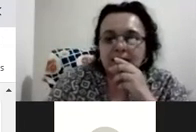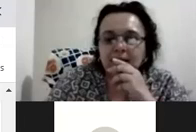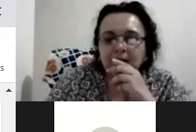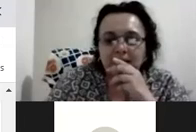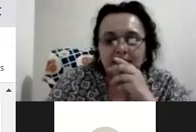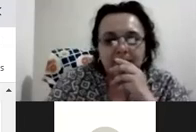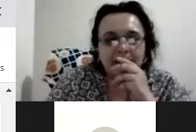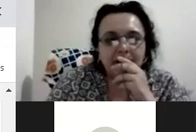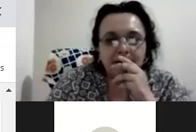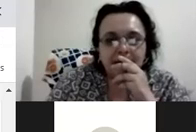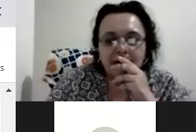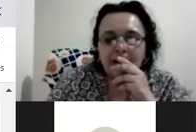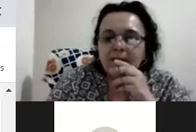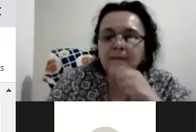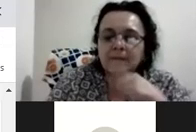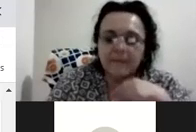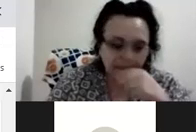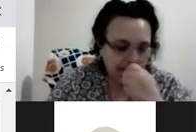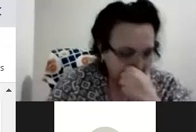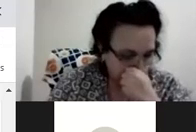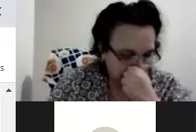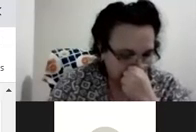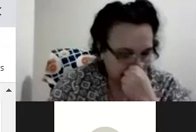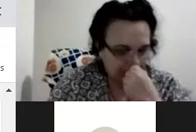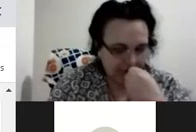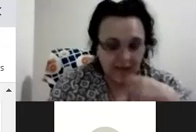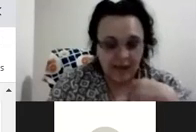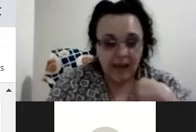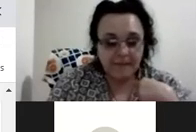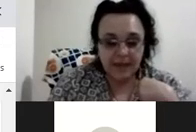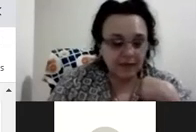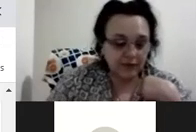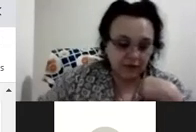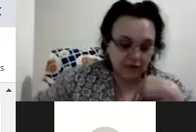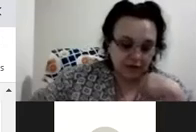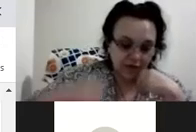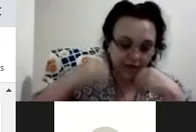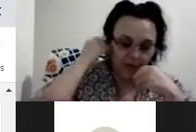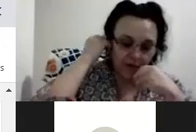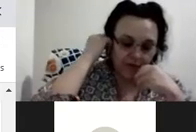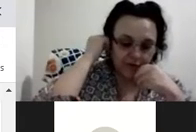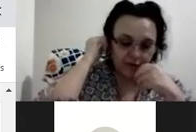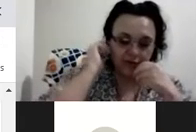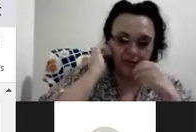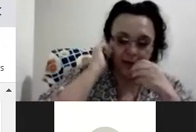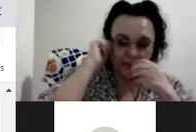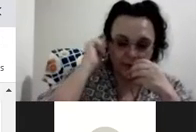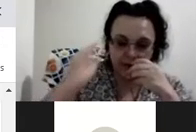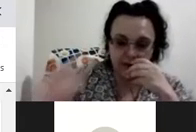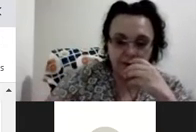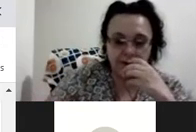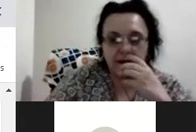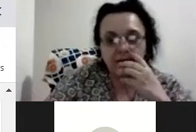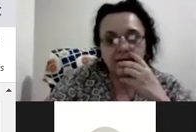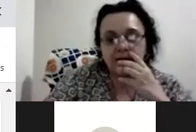más para hablar, ¿verdad? A mí yo siento okay. que es lo que mejor me funcionó para